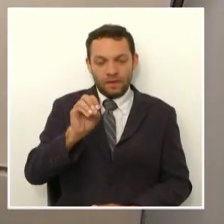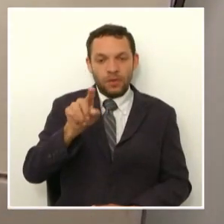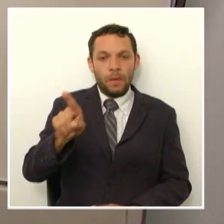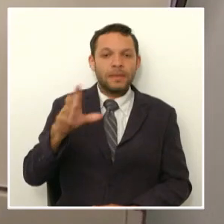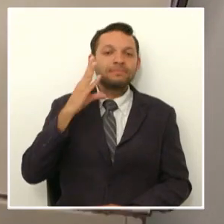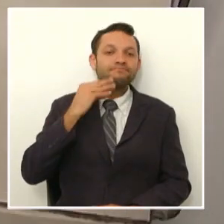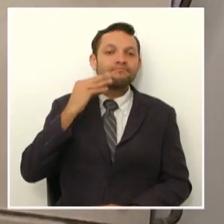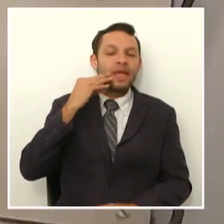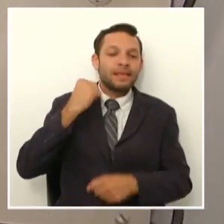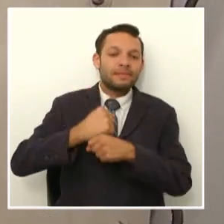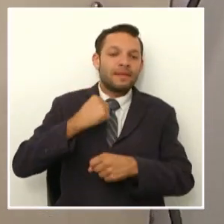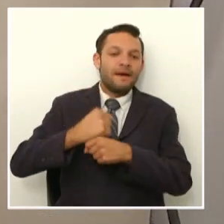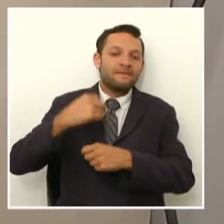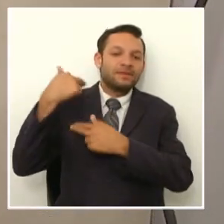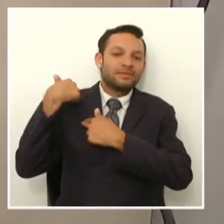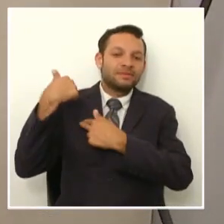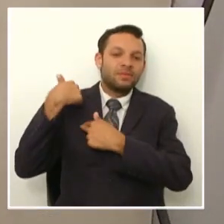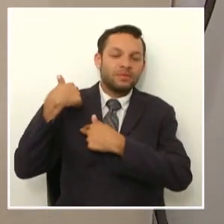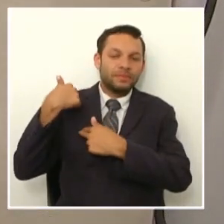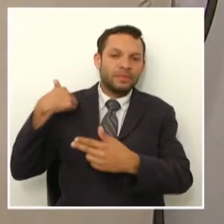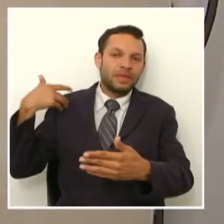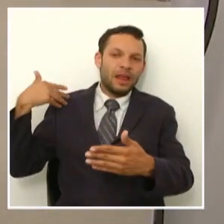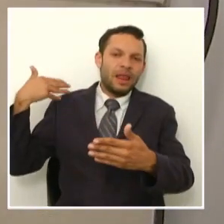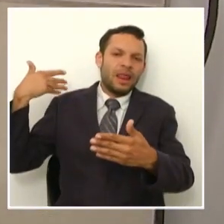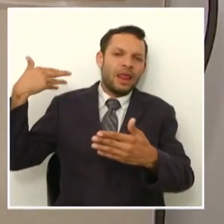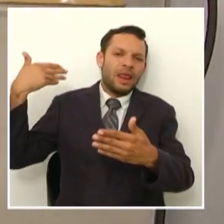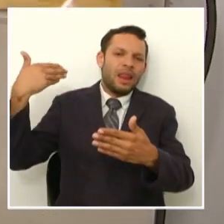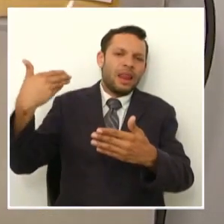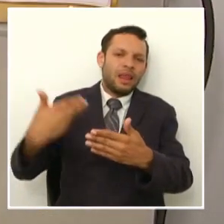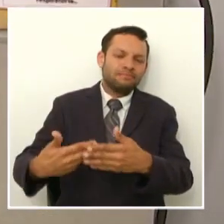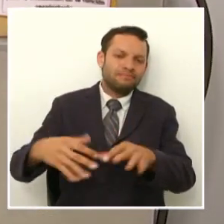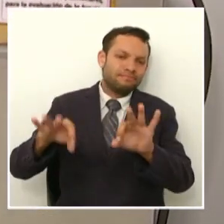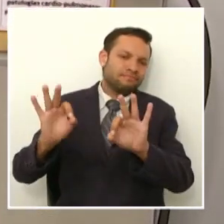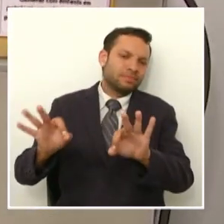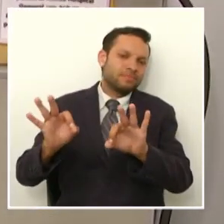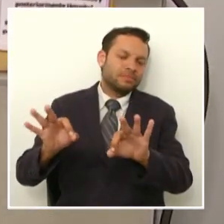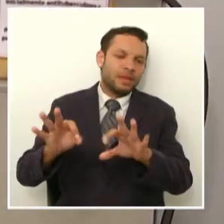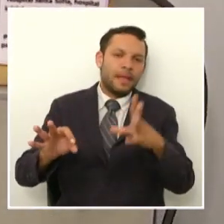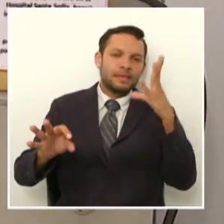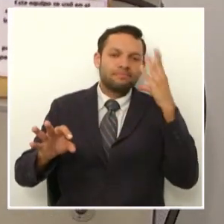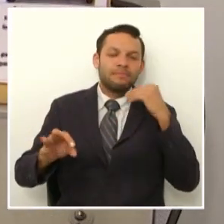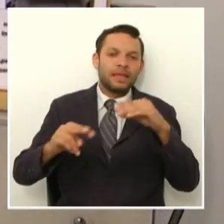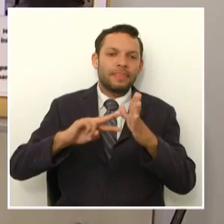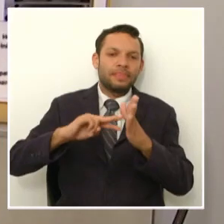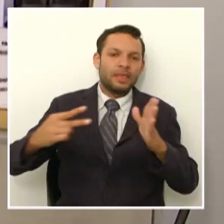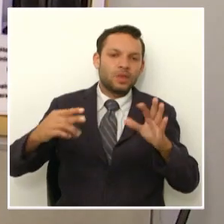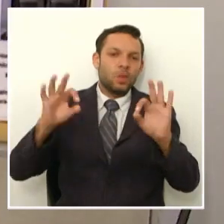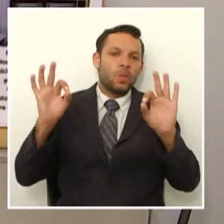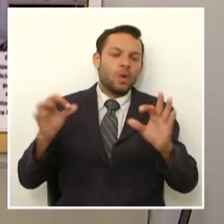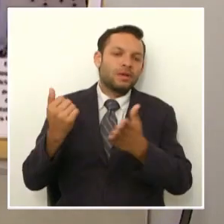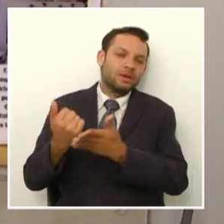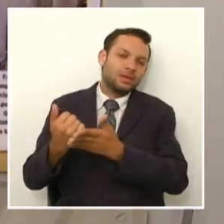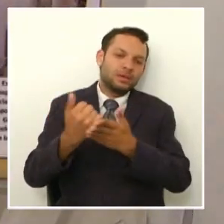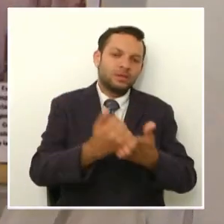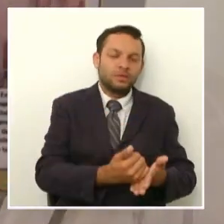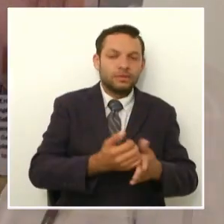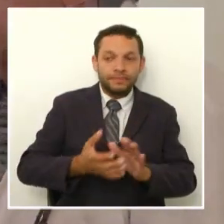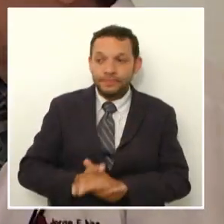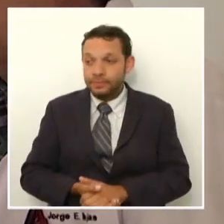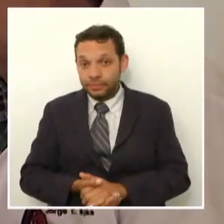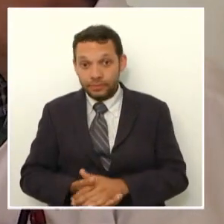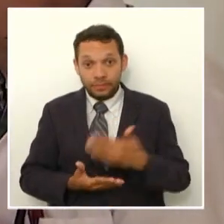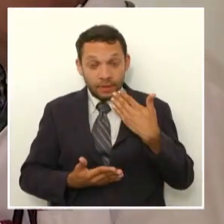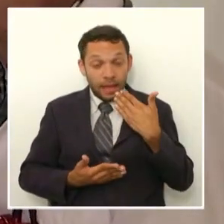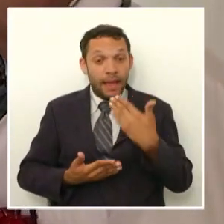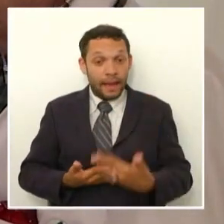esto. De manera que históricamente, para mí, ese es uno de los equipos estrellas de este Salud Museo. Y gracias a